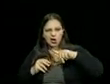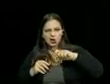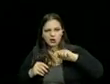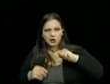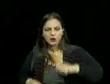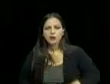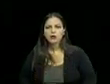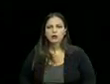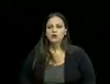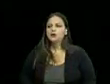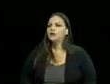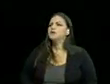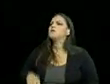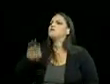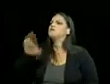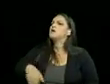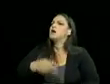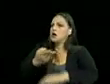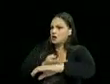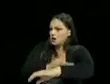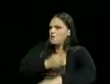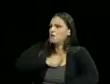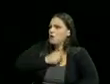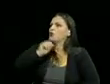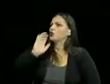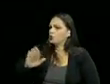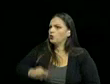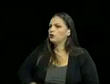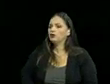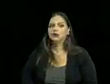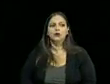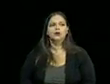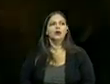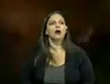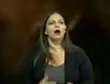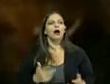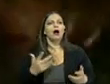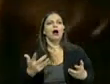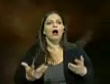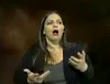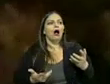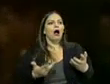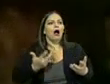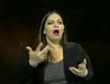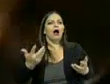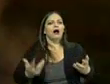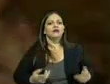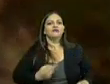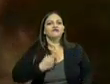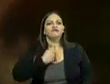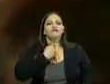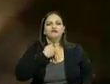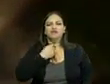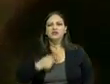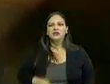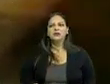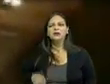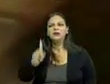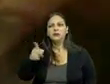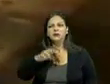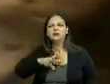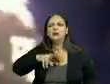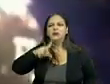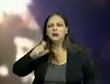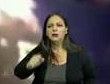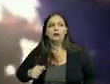Sí. Los señores procedieron a investigar, pero se dieron a la fuga. Al ser descubiertos por la comunidad, estos huyeron del sitio